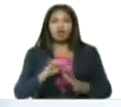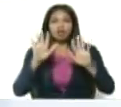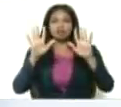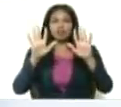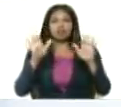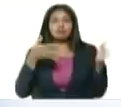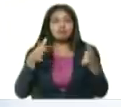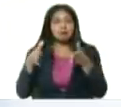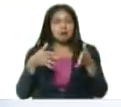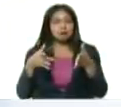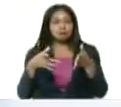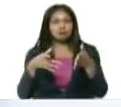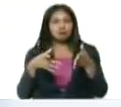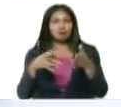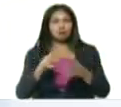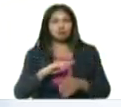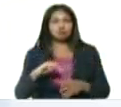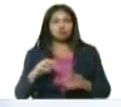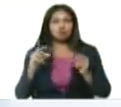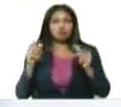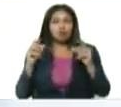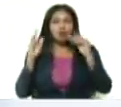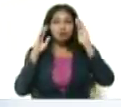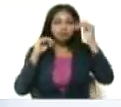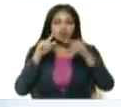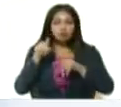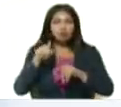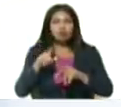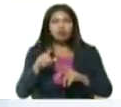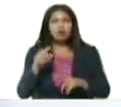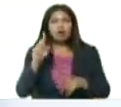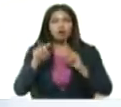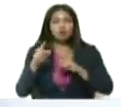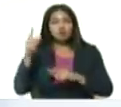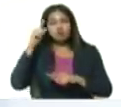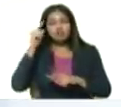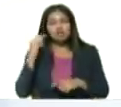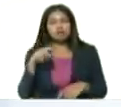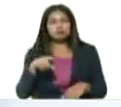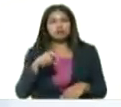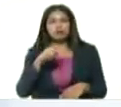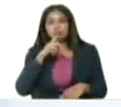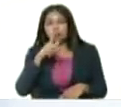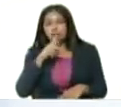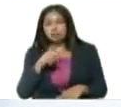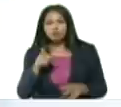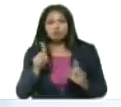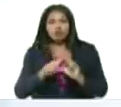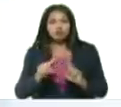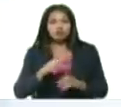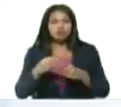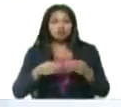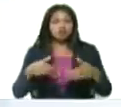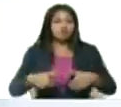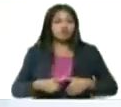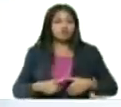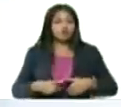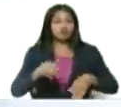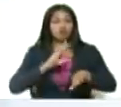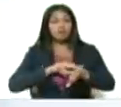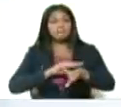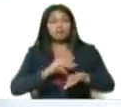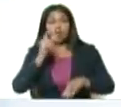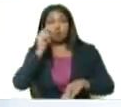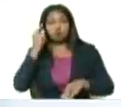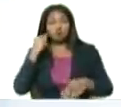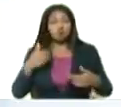Estábamos muy atentos a este caso porque tenía varios días de gravedad. y se hizo un gran esfuerzo a los médicos y médicas que han hecho